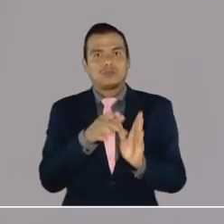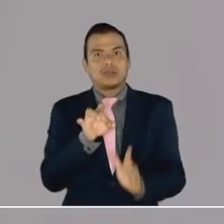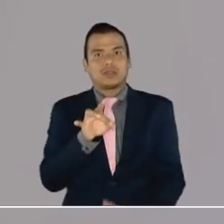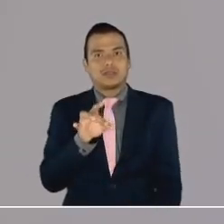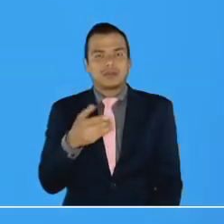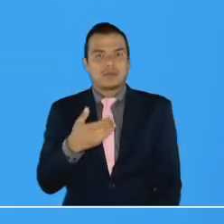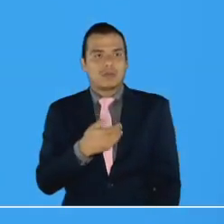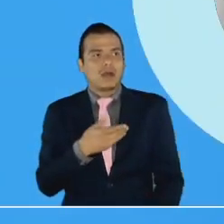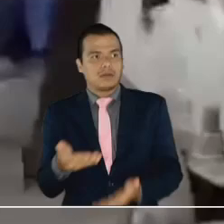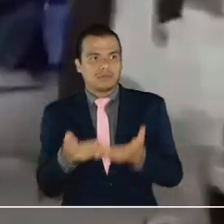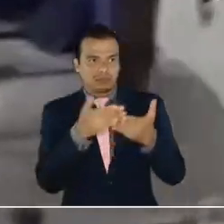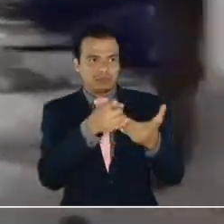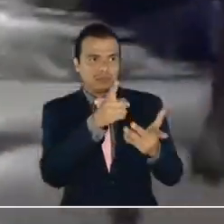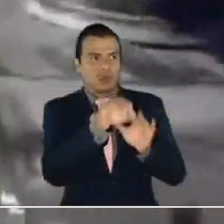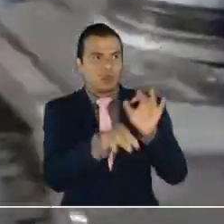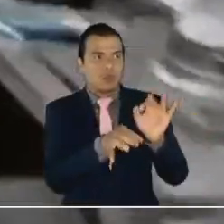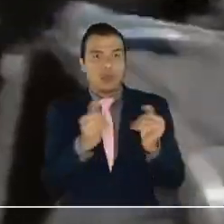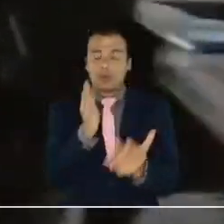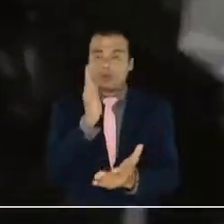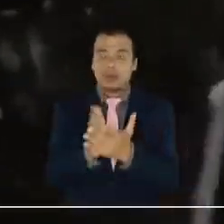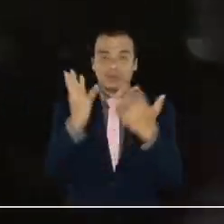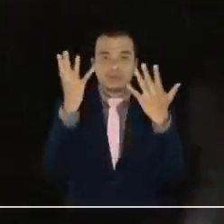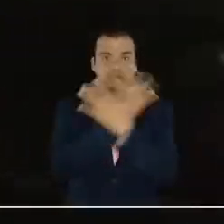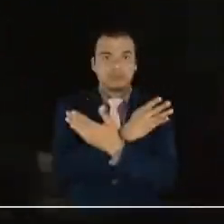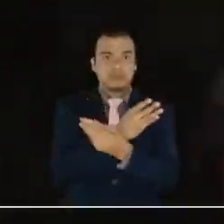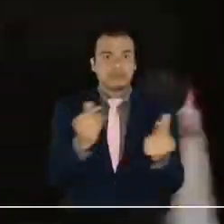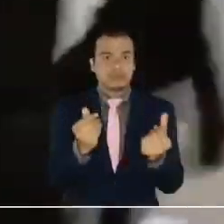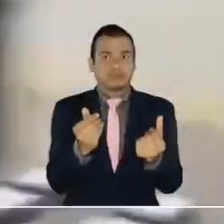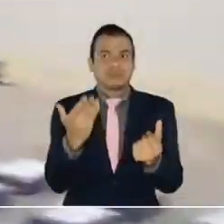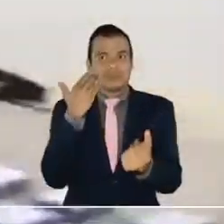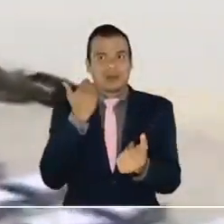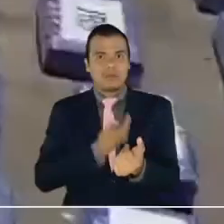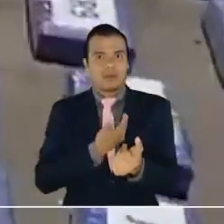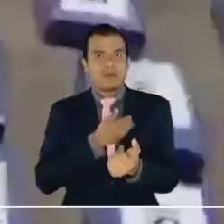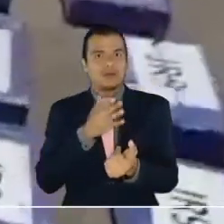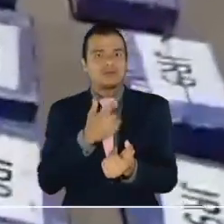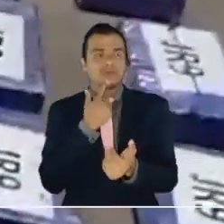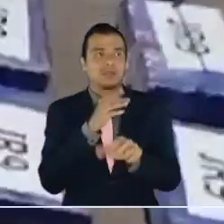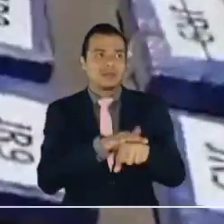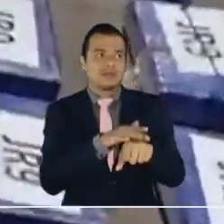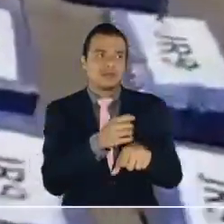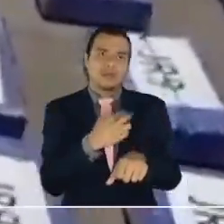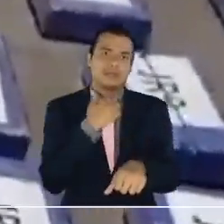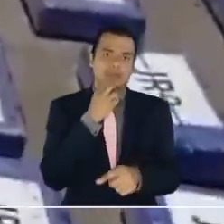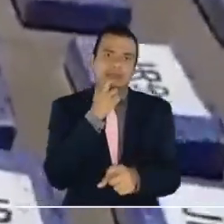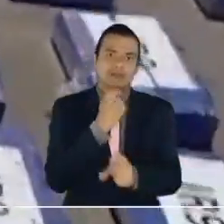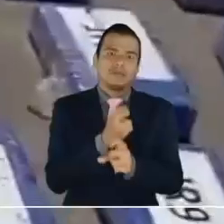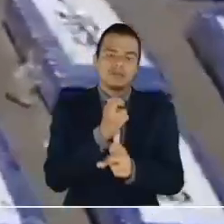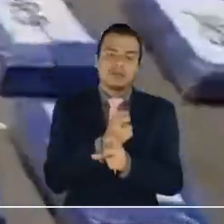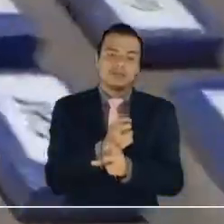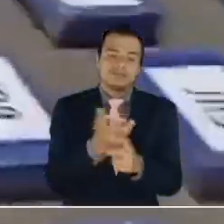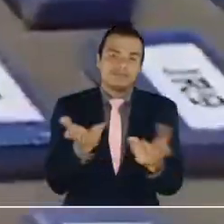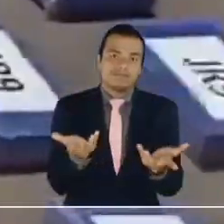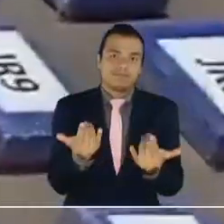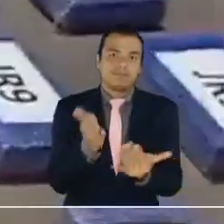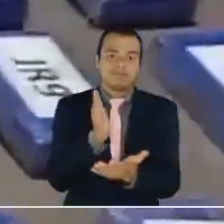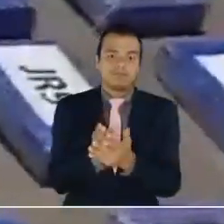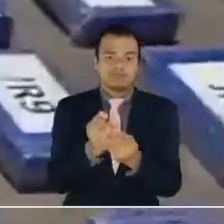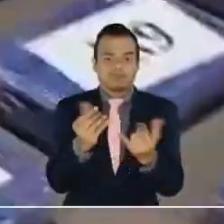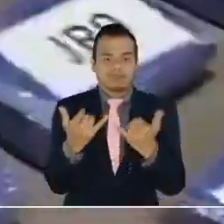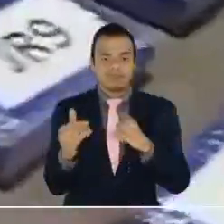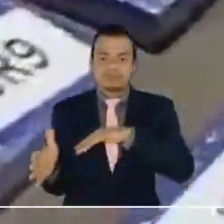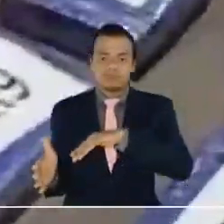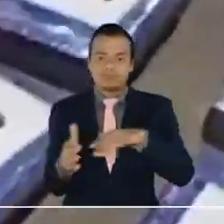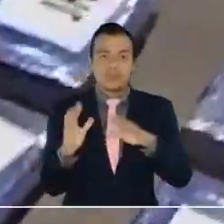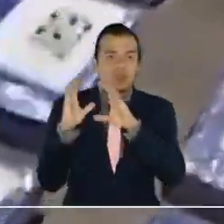económicas. Fueron incautados 300 kilos de cocaína que habían sido ocultados en un camión para el transporte de gas. Estos